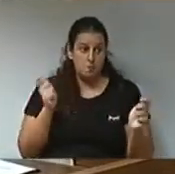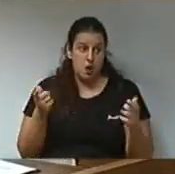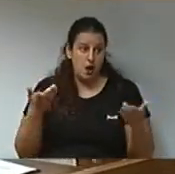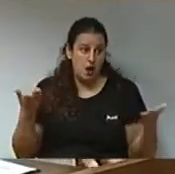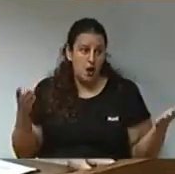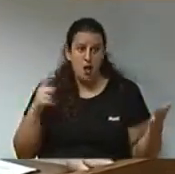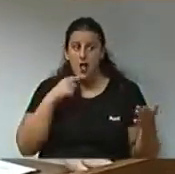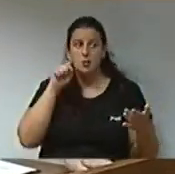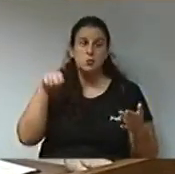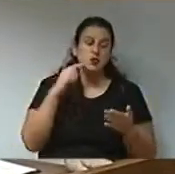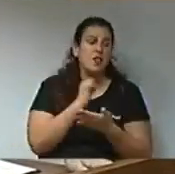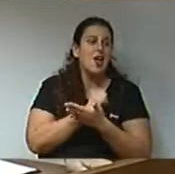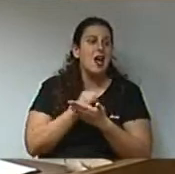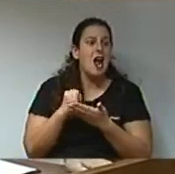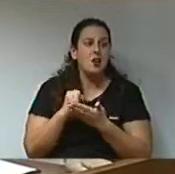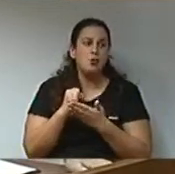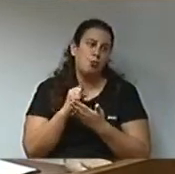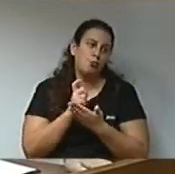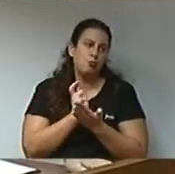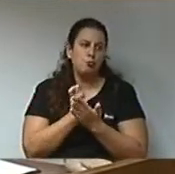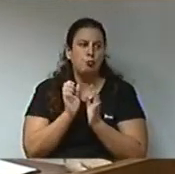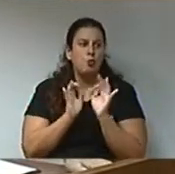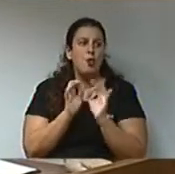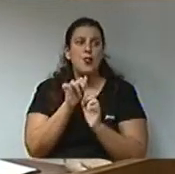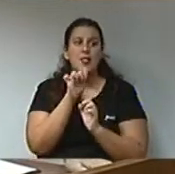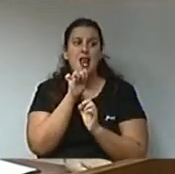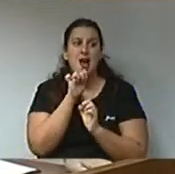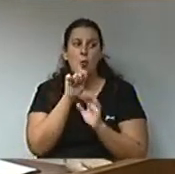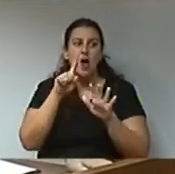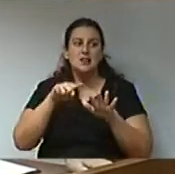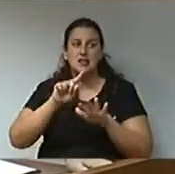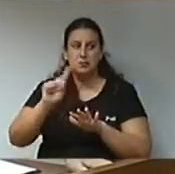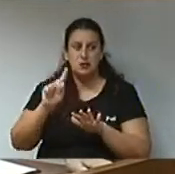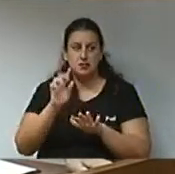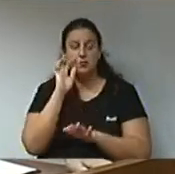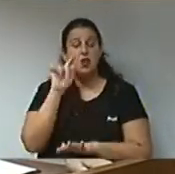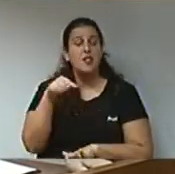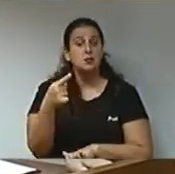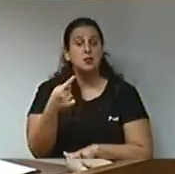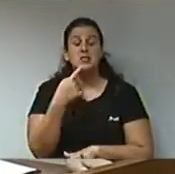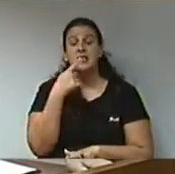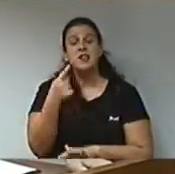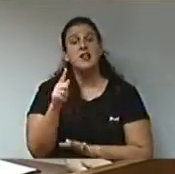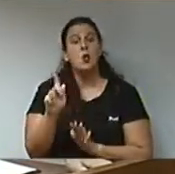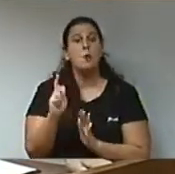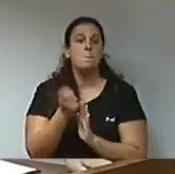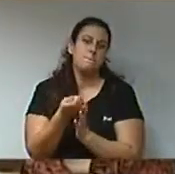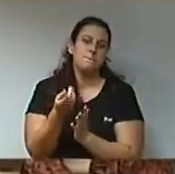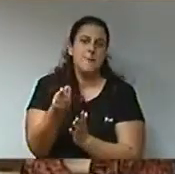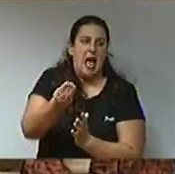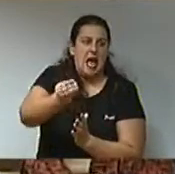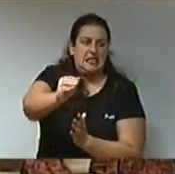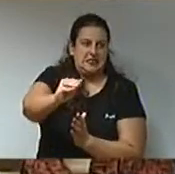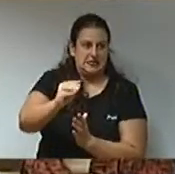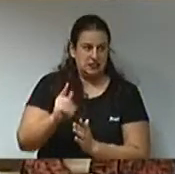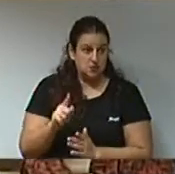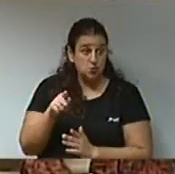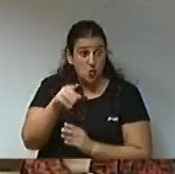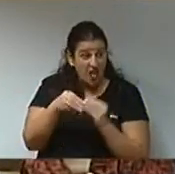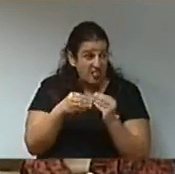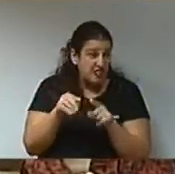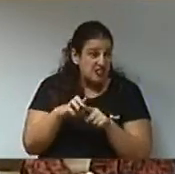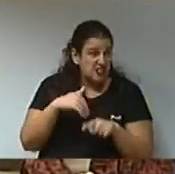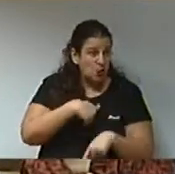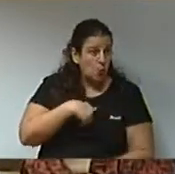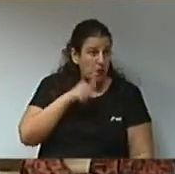pagar el canon del agua durante 6 meses. Lo que no contó es que luego venía con recargo. Es decir, se hizo usted un Pedro Sánchez, él con la luz, usted con el agua.